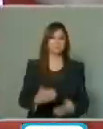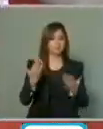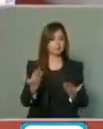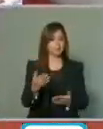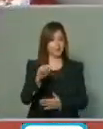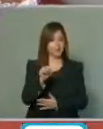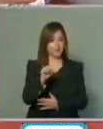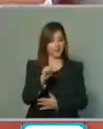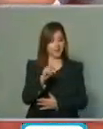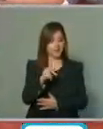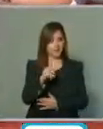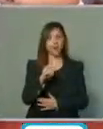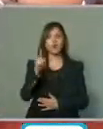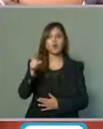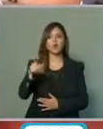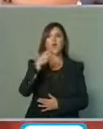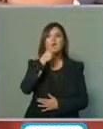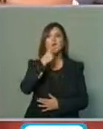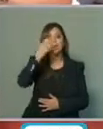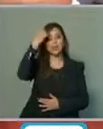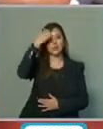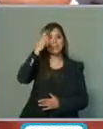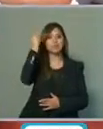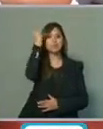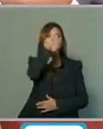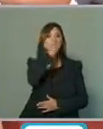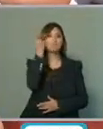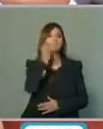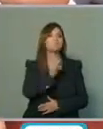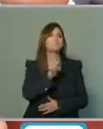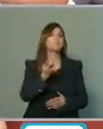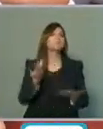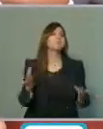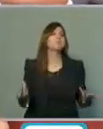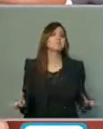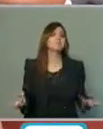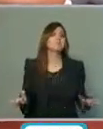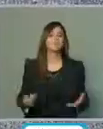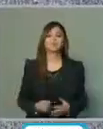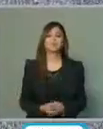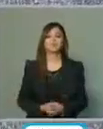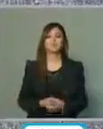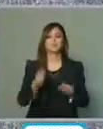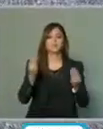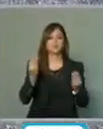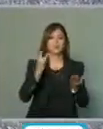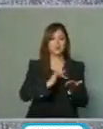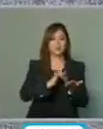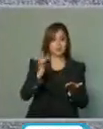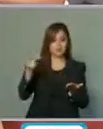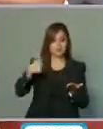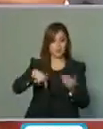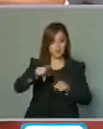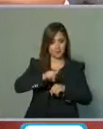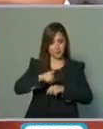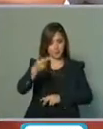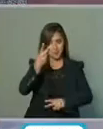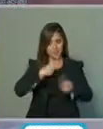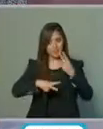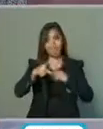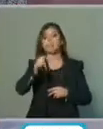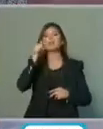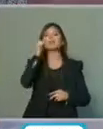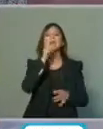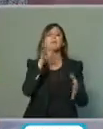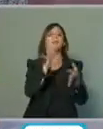Toledo, nuestro experto en imagen, makeup artist. Bueno, ¿qué más? ¿Qué más? Muy Gracias buenos por venir días. aquí con nosotros. Siempre nos facilitas la vida,